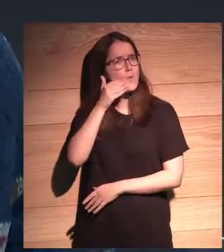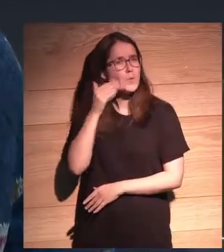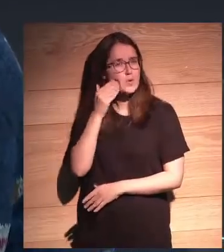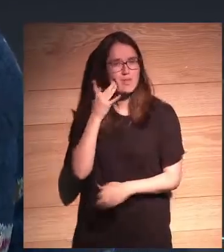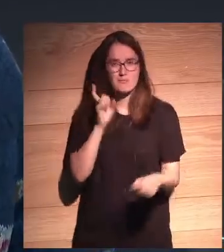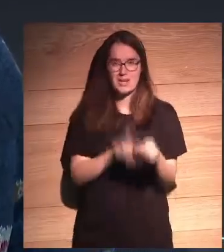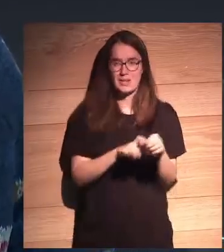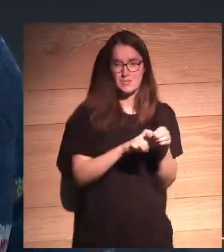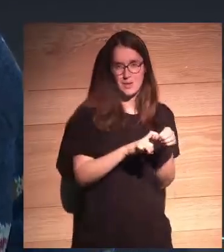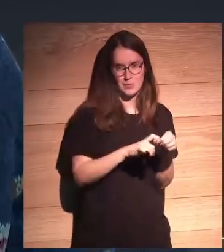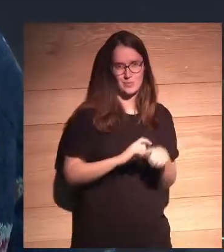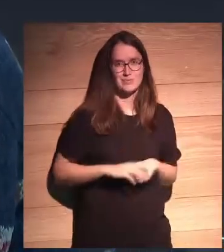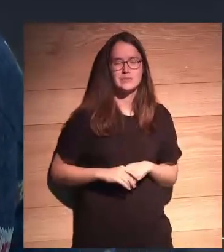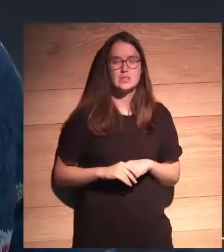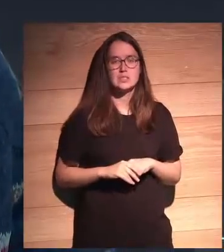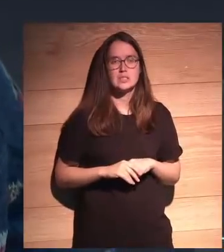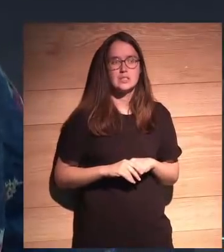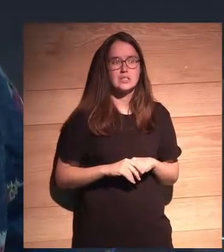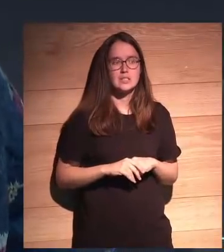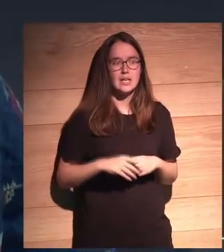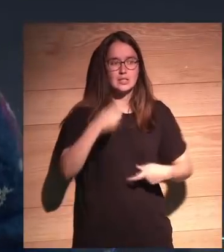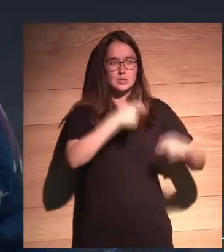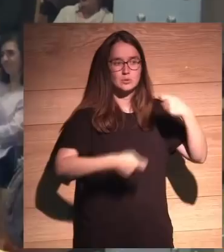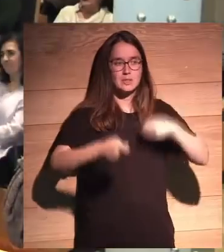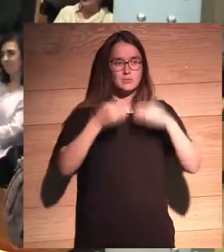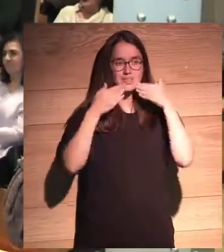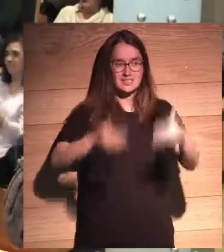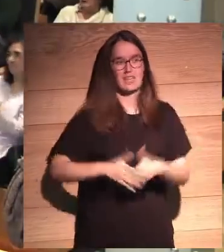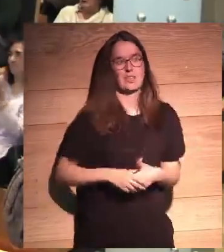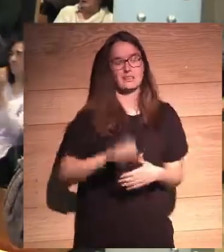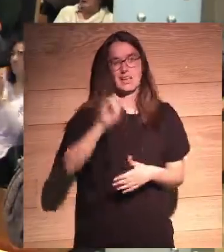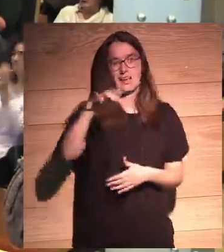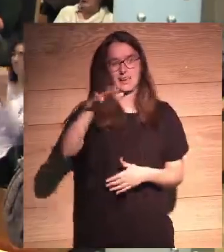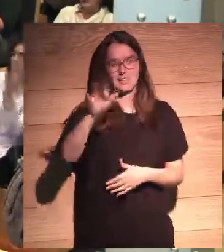podido participar en su mecenazgo. Muchas gracias, Ángeles.